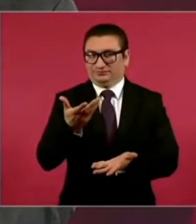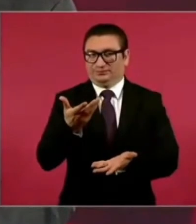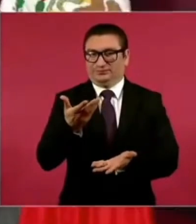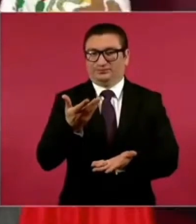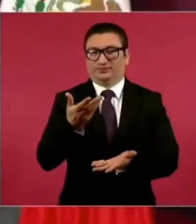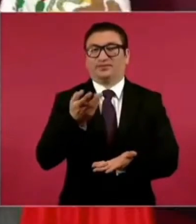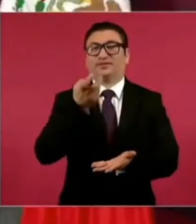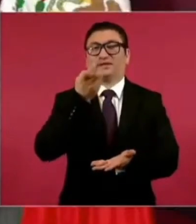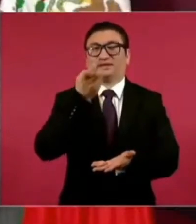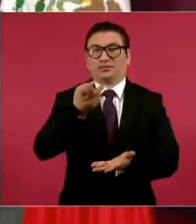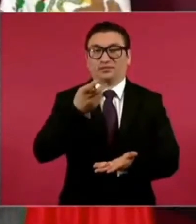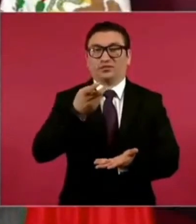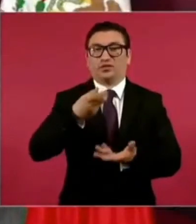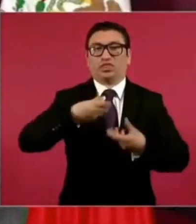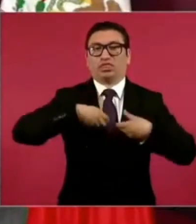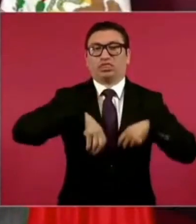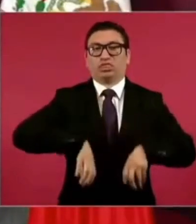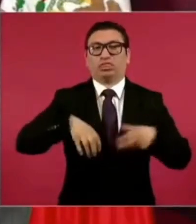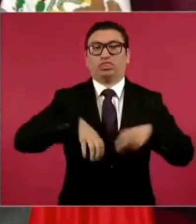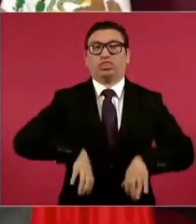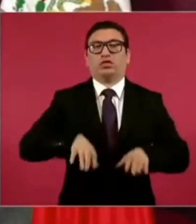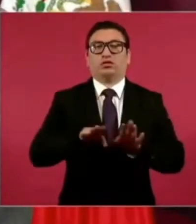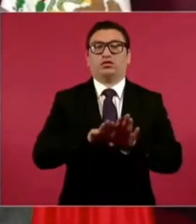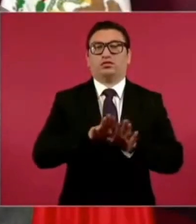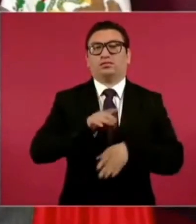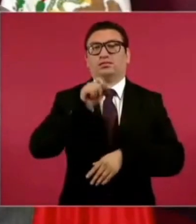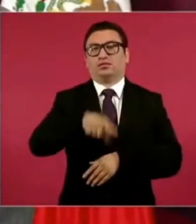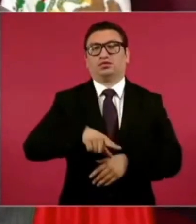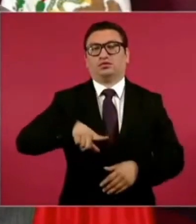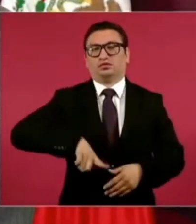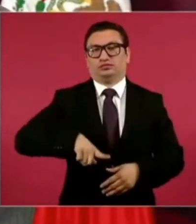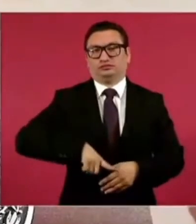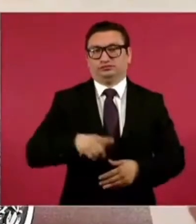se lo tragaba el mismo gobierno.